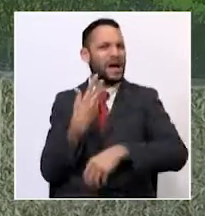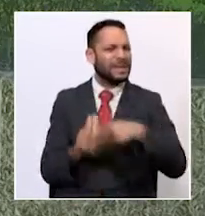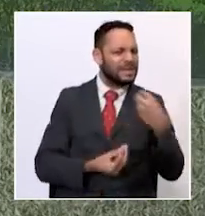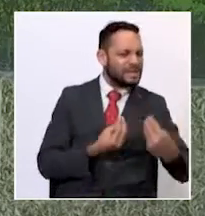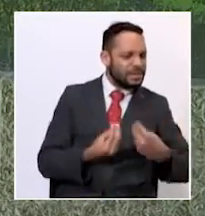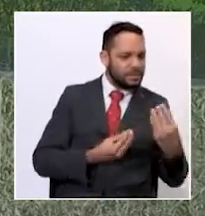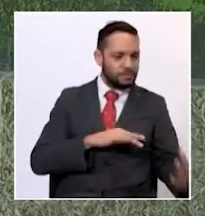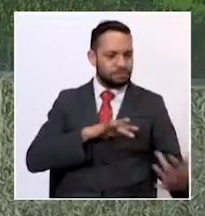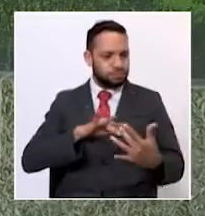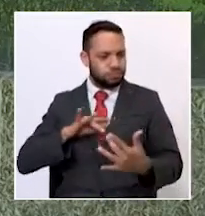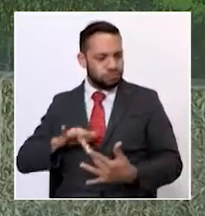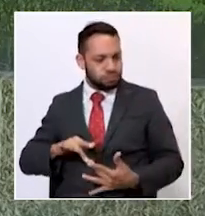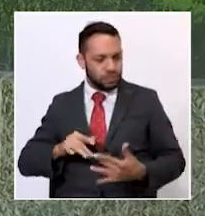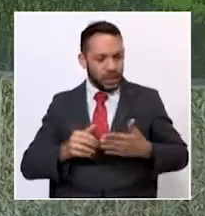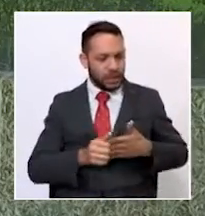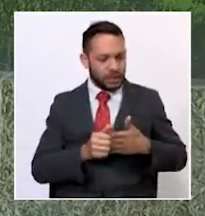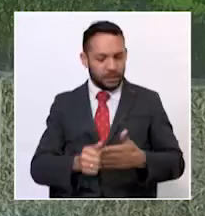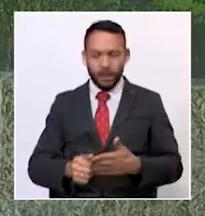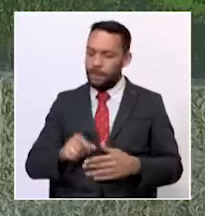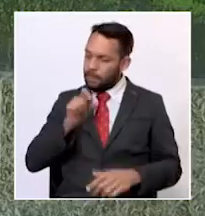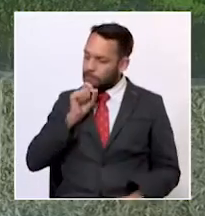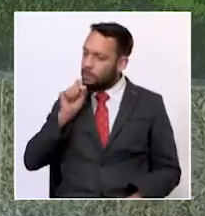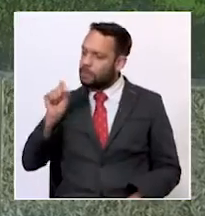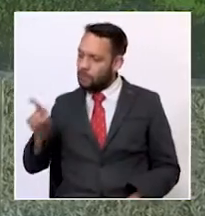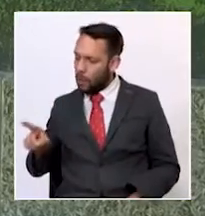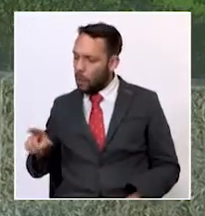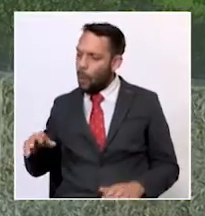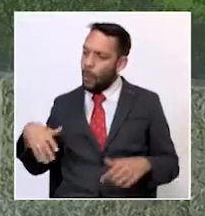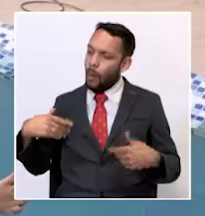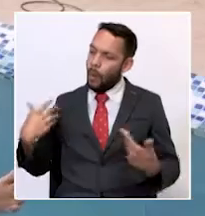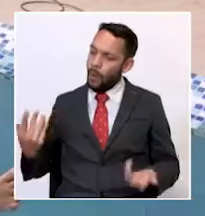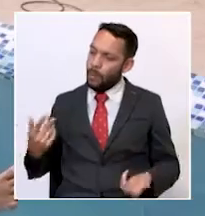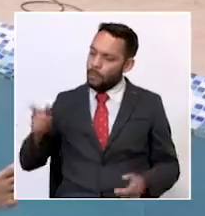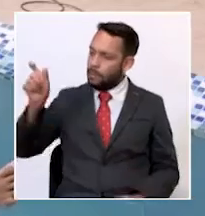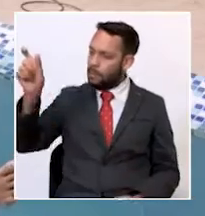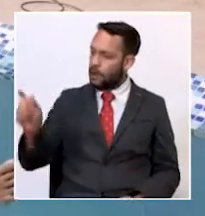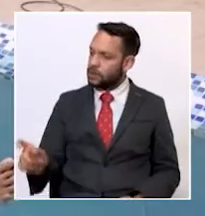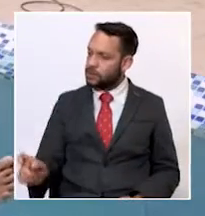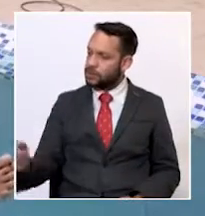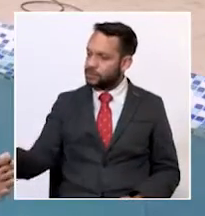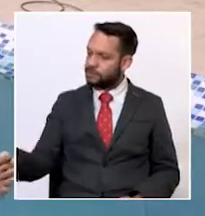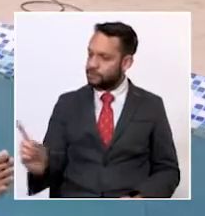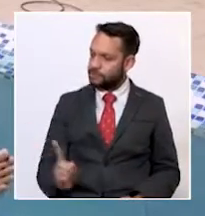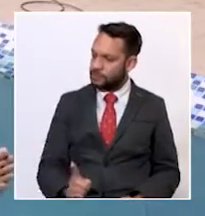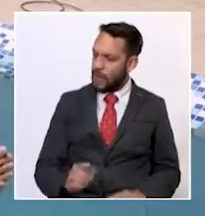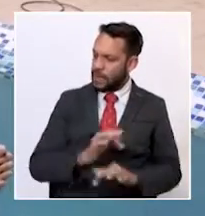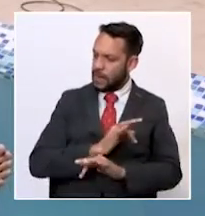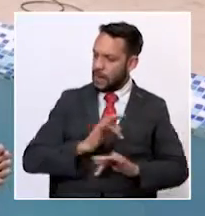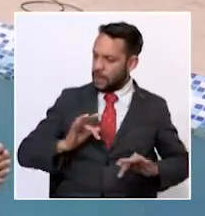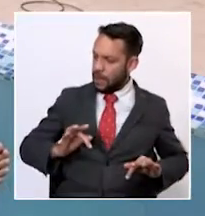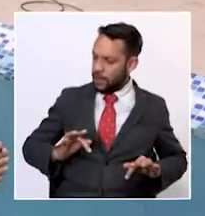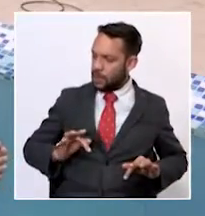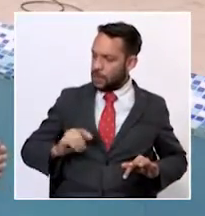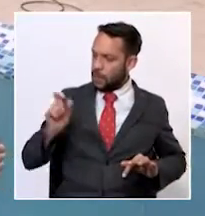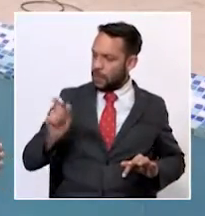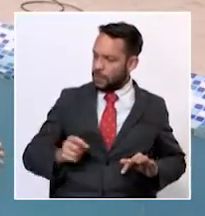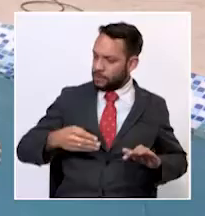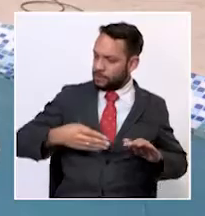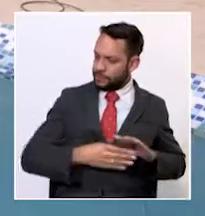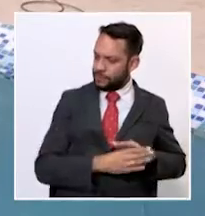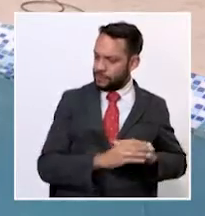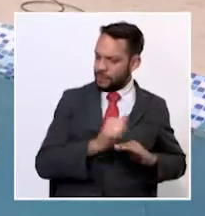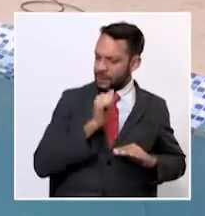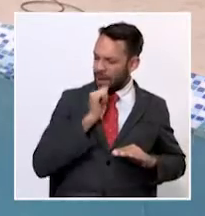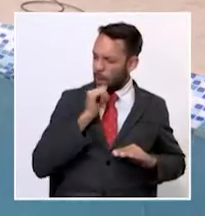¿Cómo direccionar, doctora Ángela, cómo llega el paciente desde la fisioterapia a este tipo de ayudas